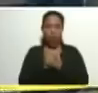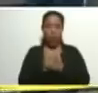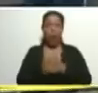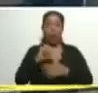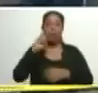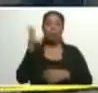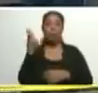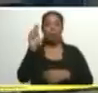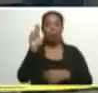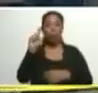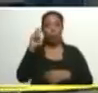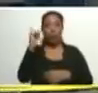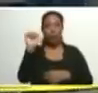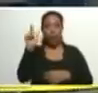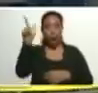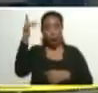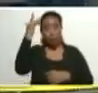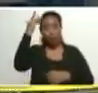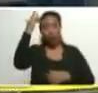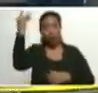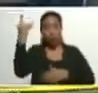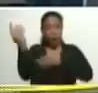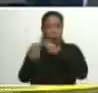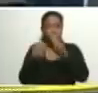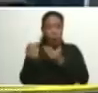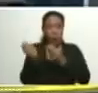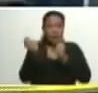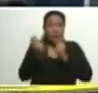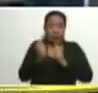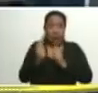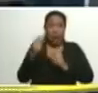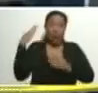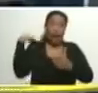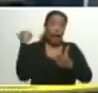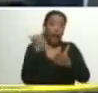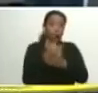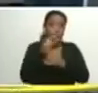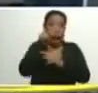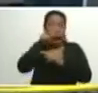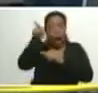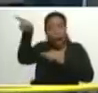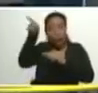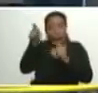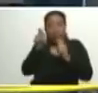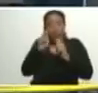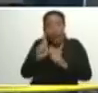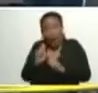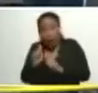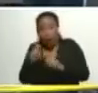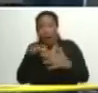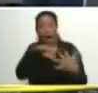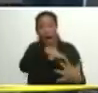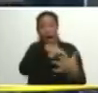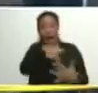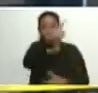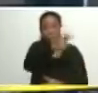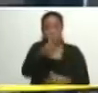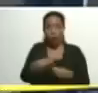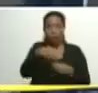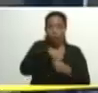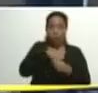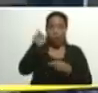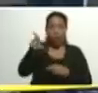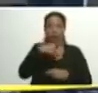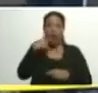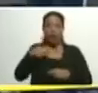que ha sabido enfrentar un intento de traición, un intento de guerra civil, y está